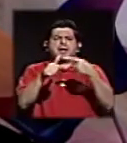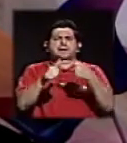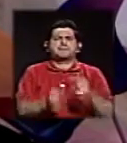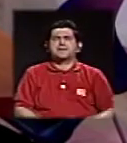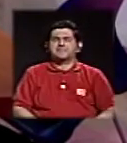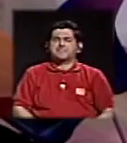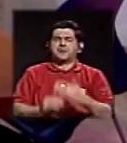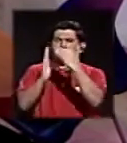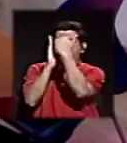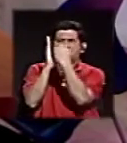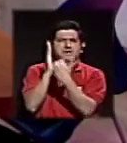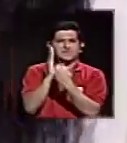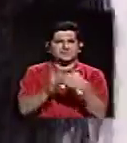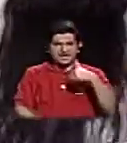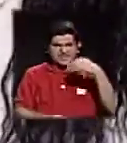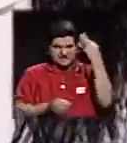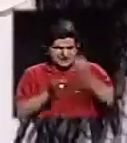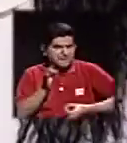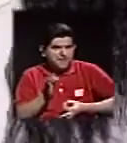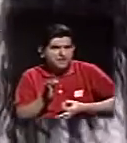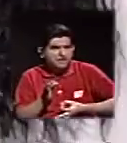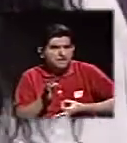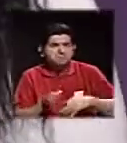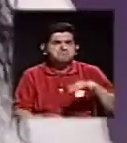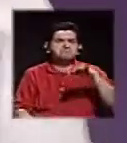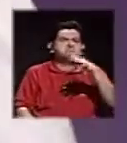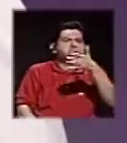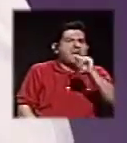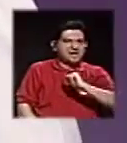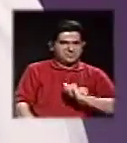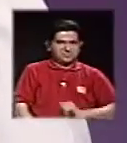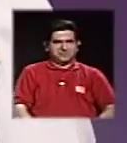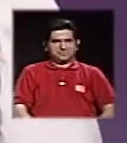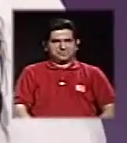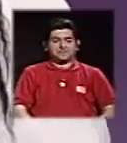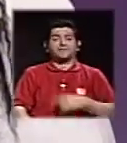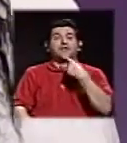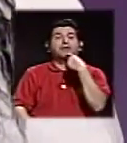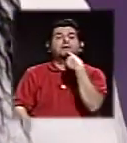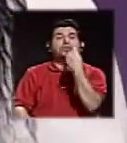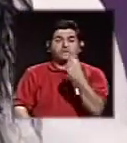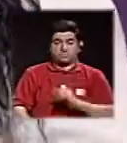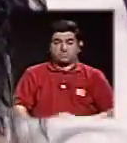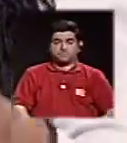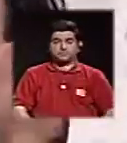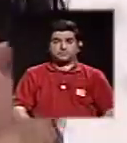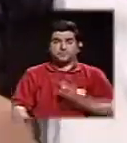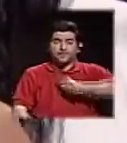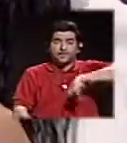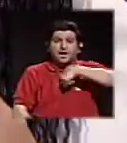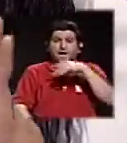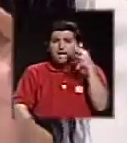todo eso pues en sí bueno más o menos si digo esto a nosotros digamos en el pack